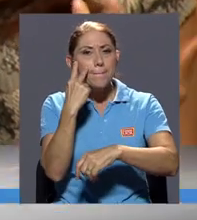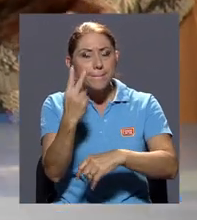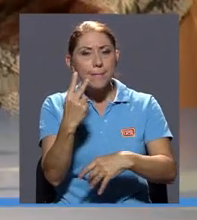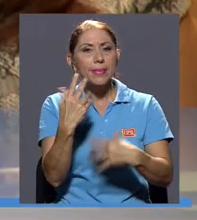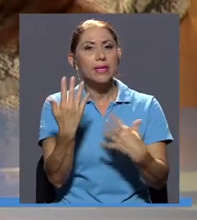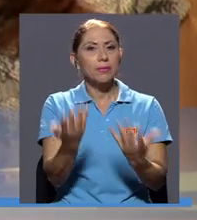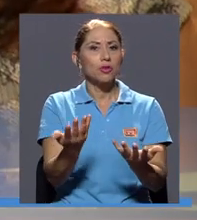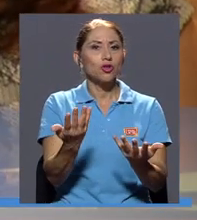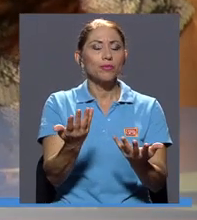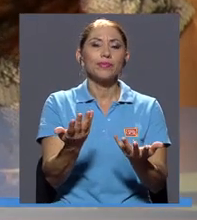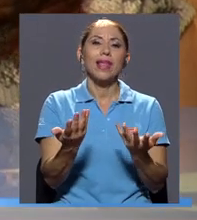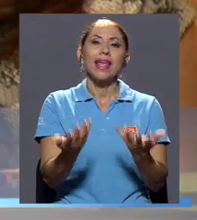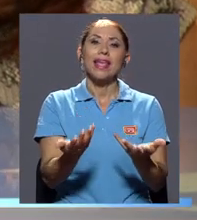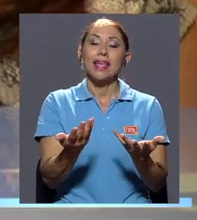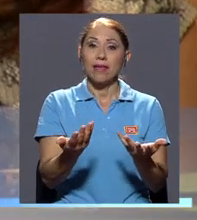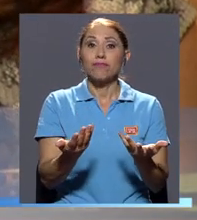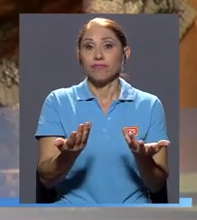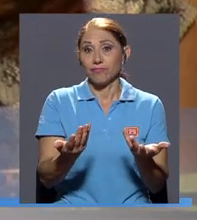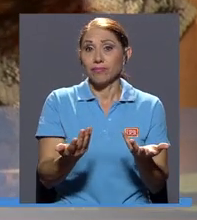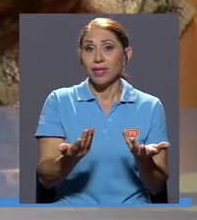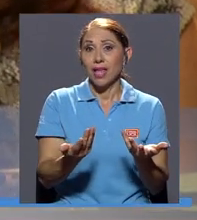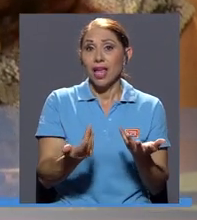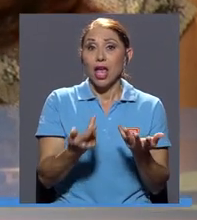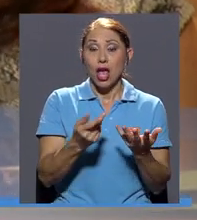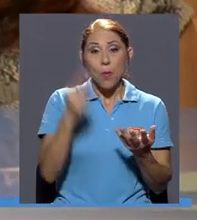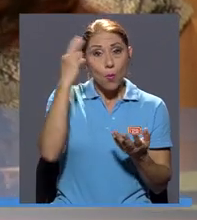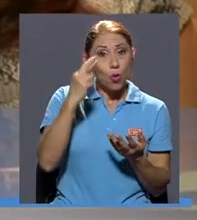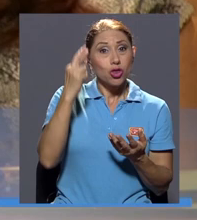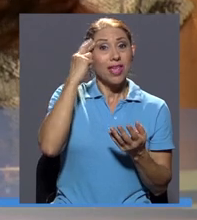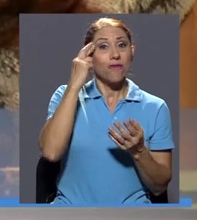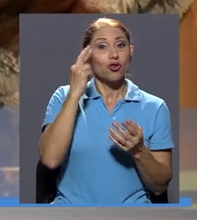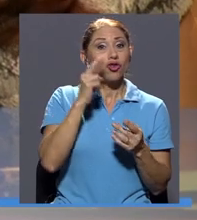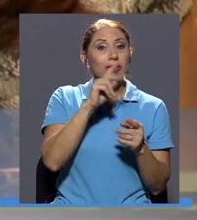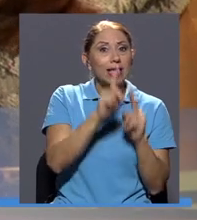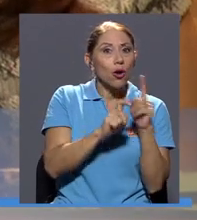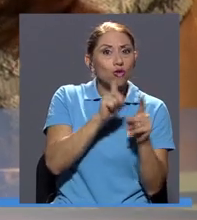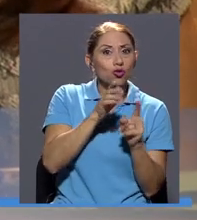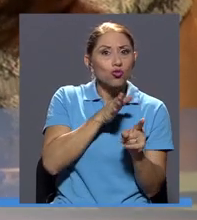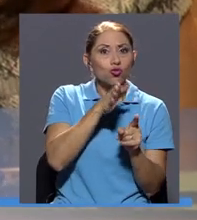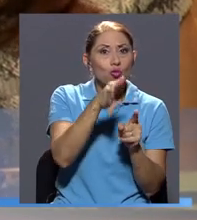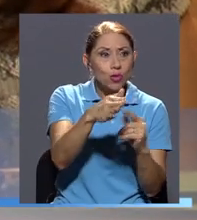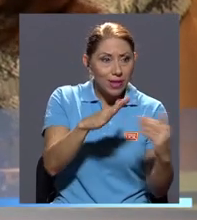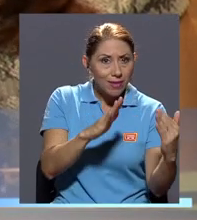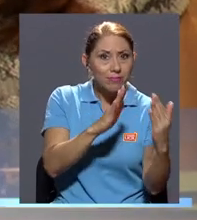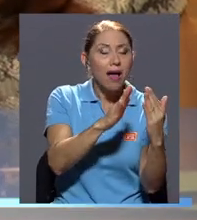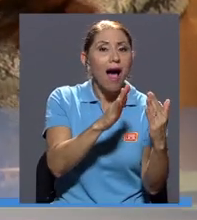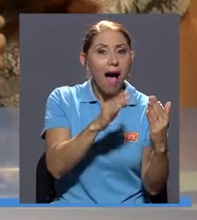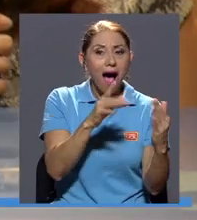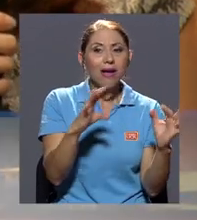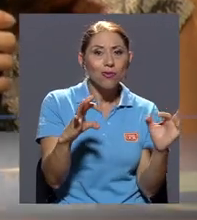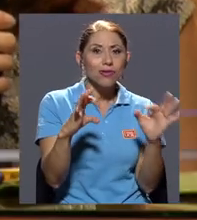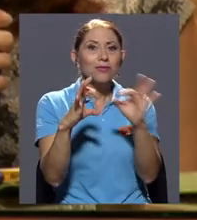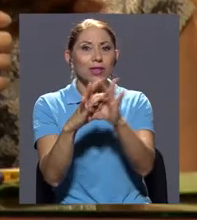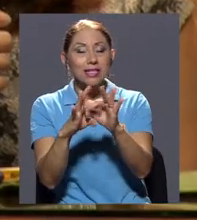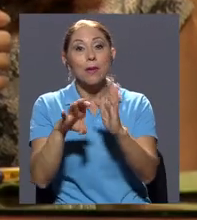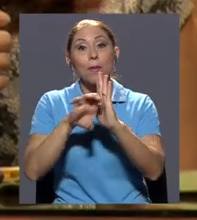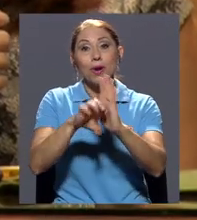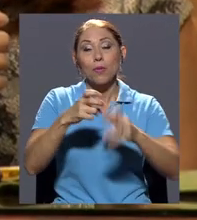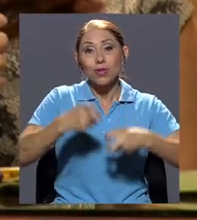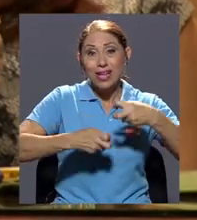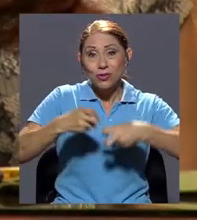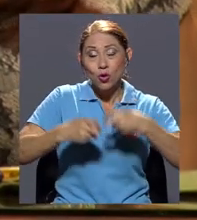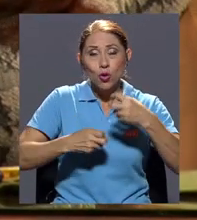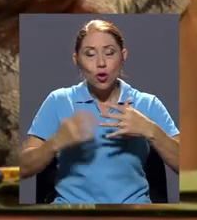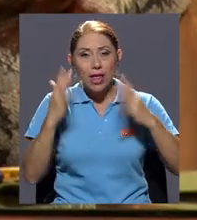hay correspondencia evidentemente con los motivos de consulta. En este caso, pues el trastorno de ansiedad, todo lo que está dentro de los